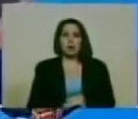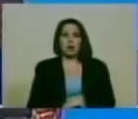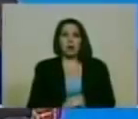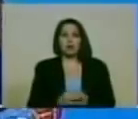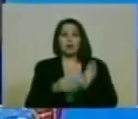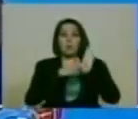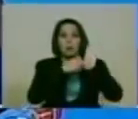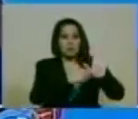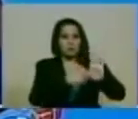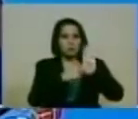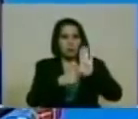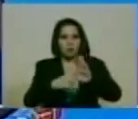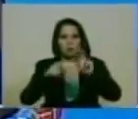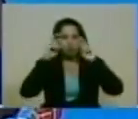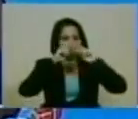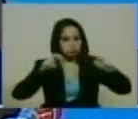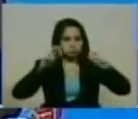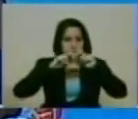mostrando